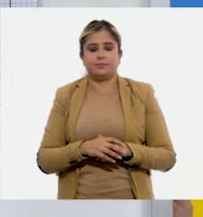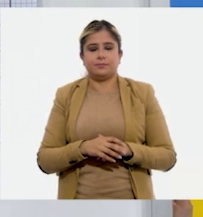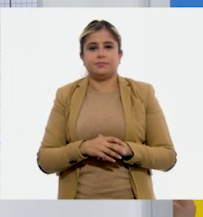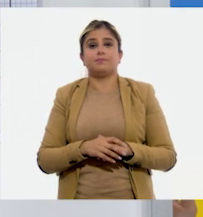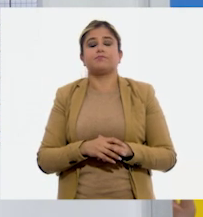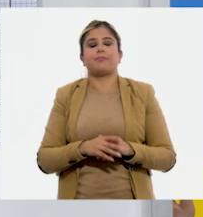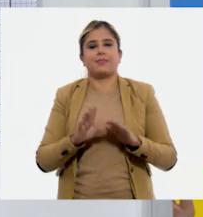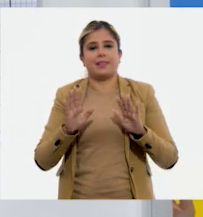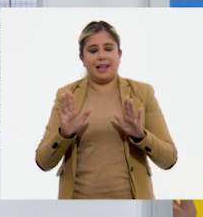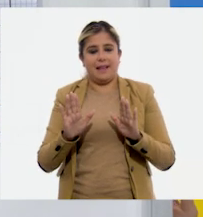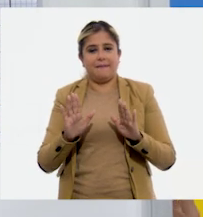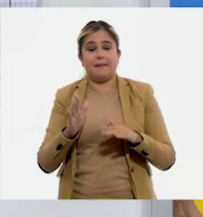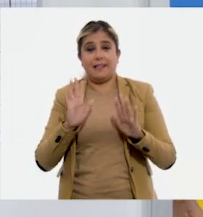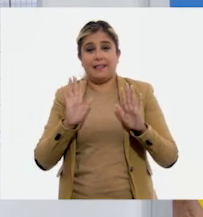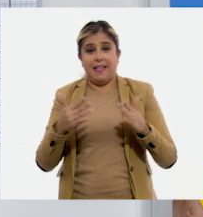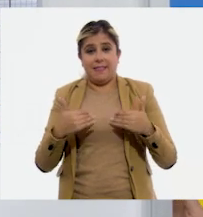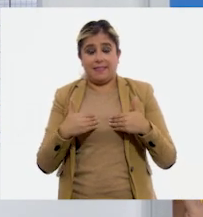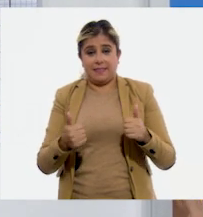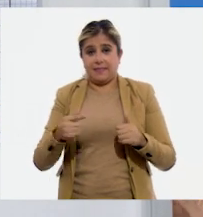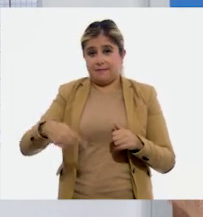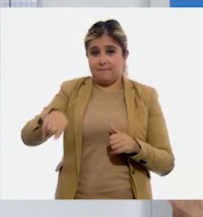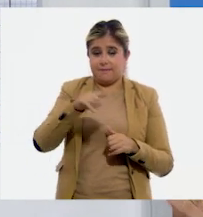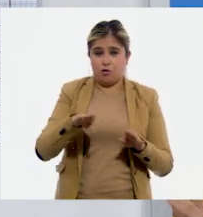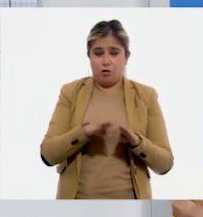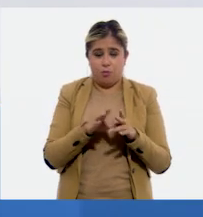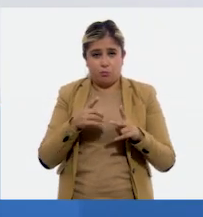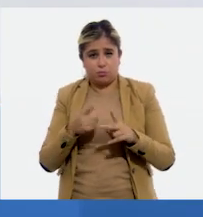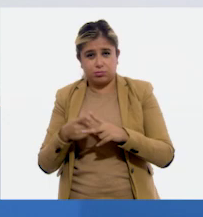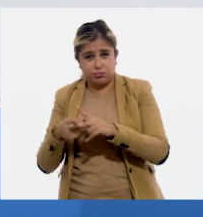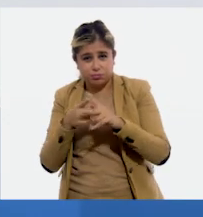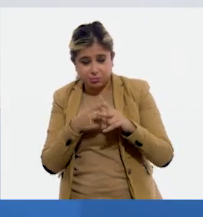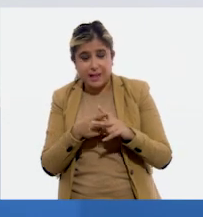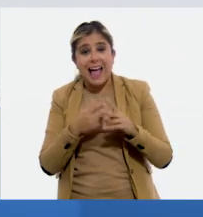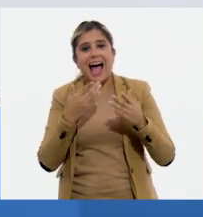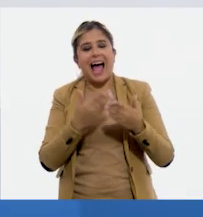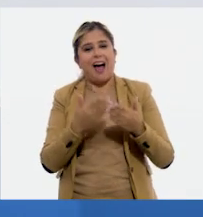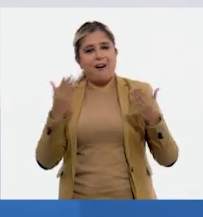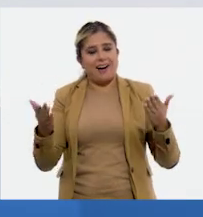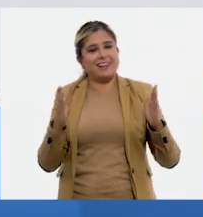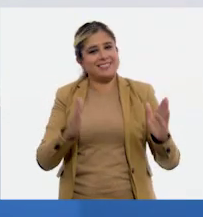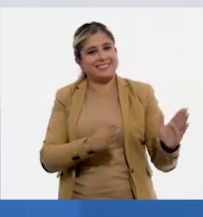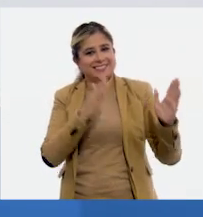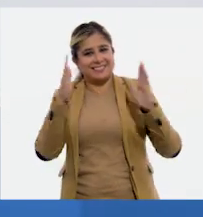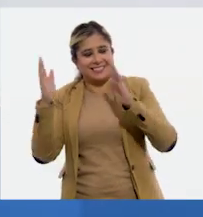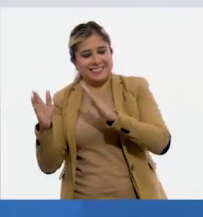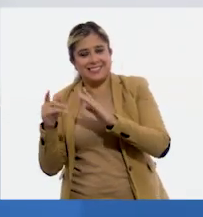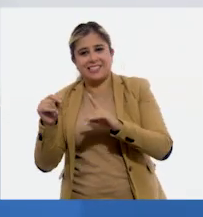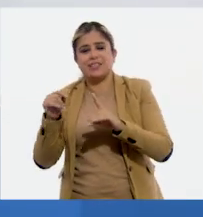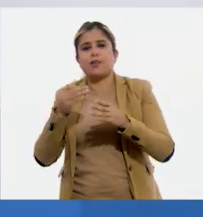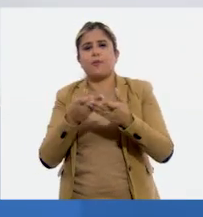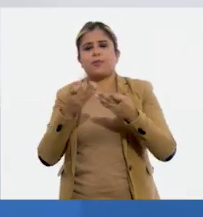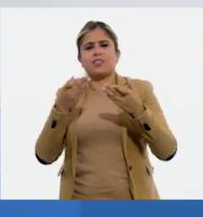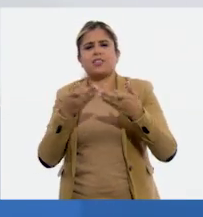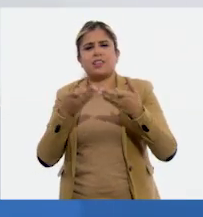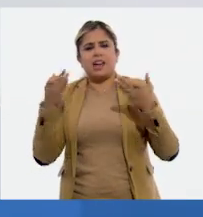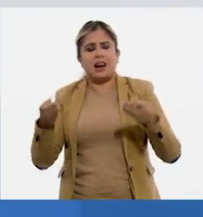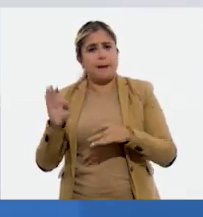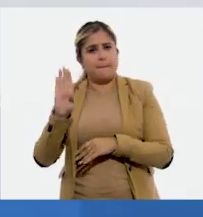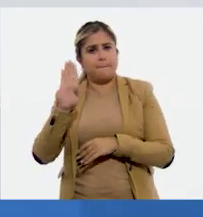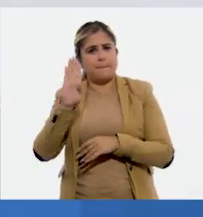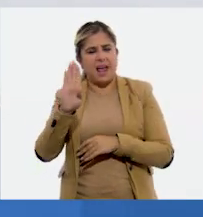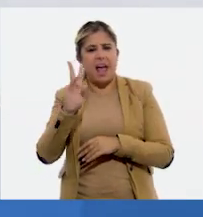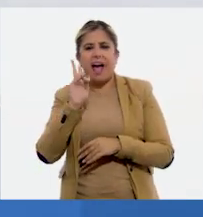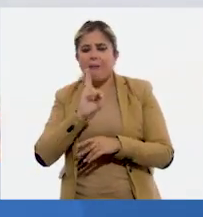Ahora bien, como ya entendimos este procedimiento, calculemos el área del terreno B.